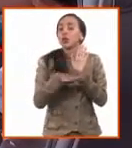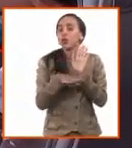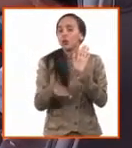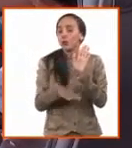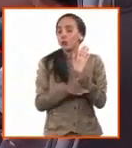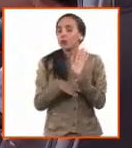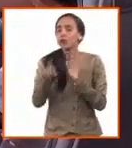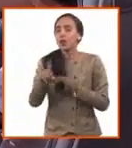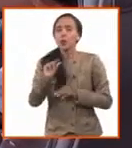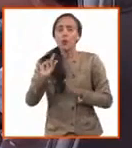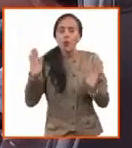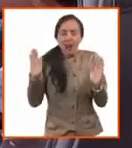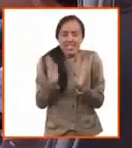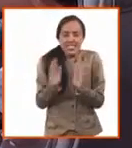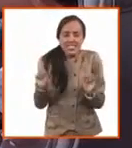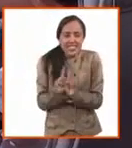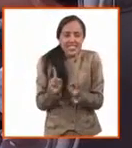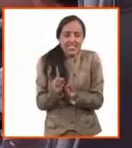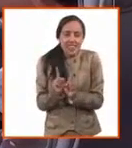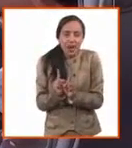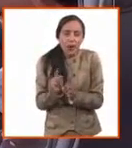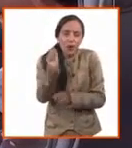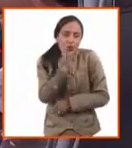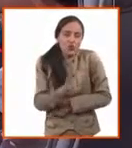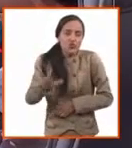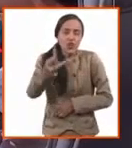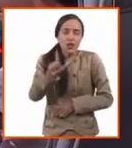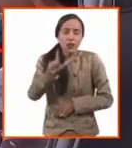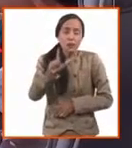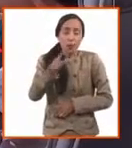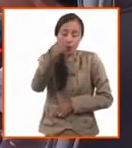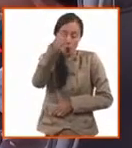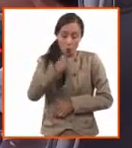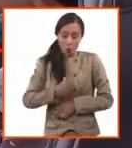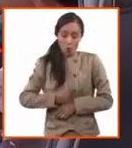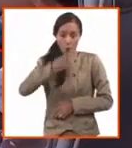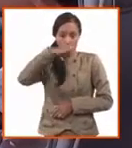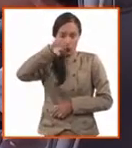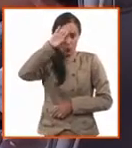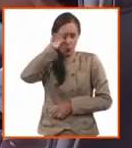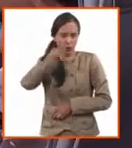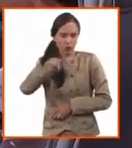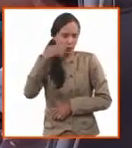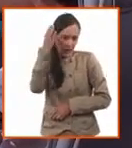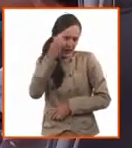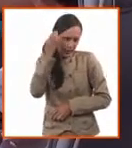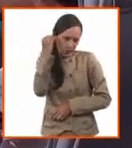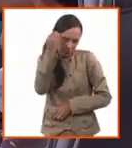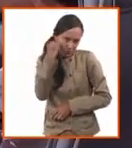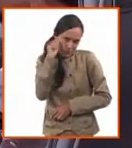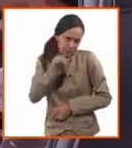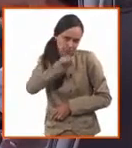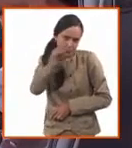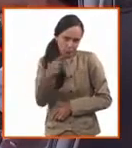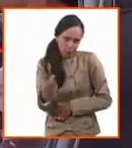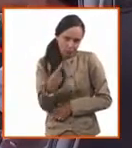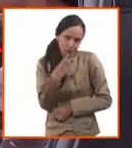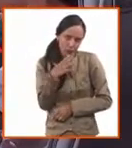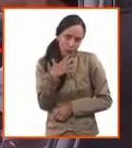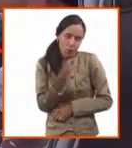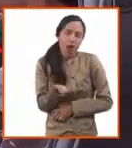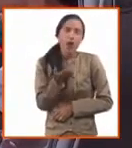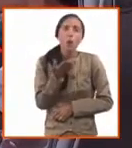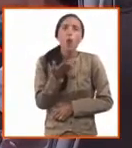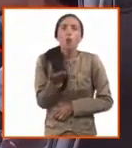sintetizado en el socialismo y el hombre el hombre en cuba cuales en tu opinión son dinámicas o un